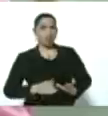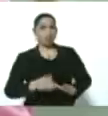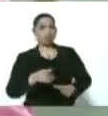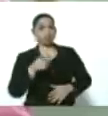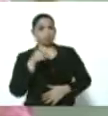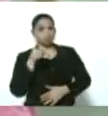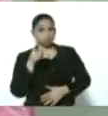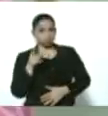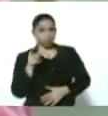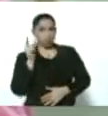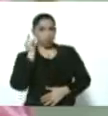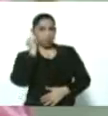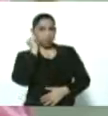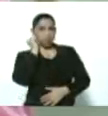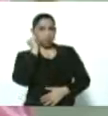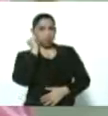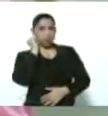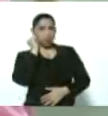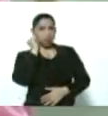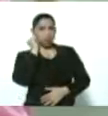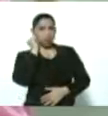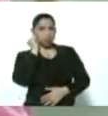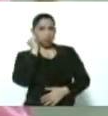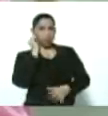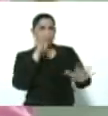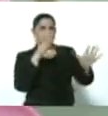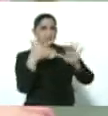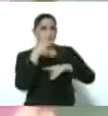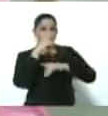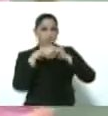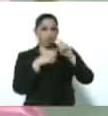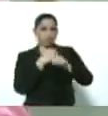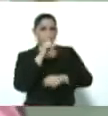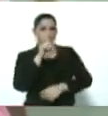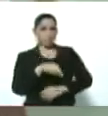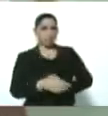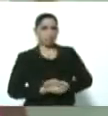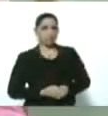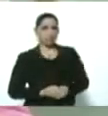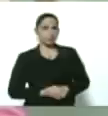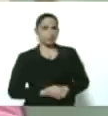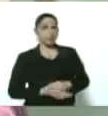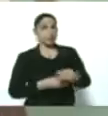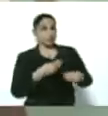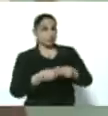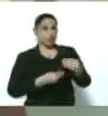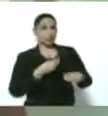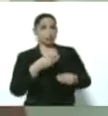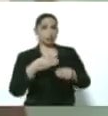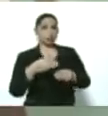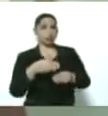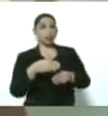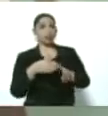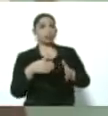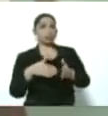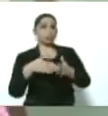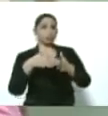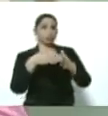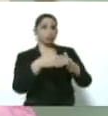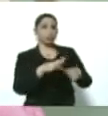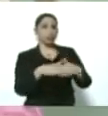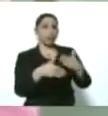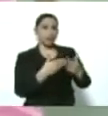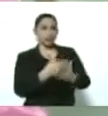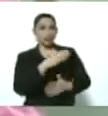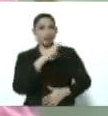señora referida al caso anterior, igualmente cumplió el camino de Santa Elena de Guairén, Caroní,